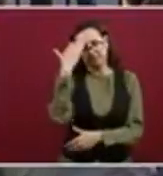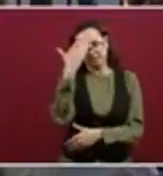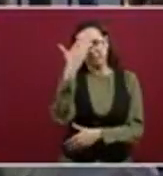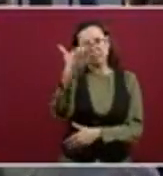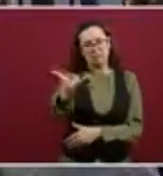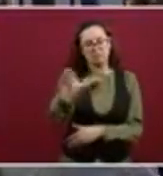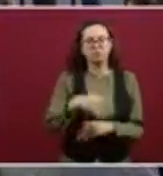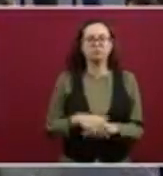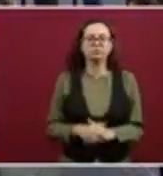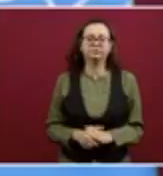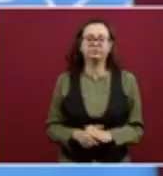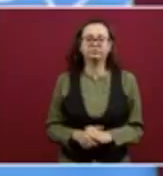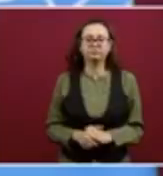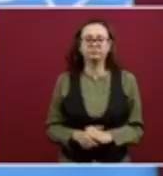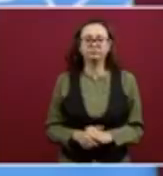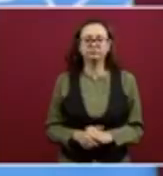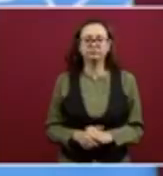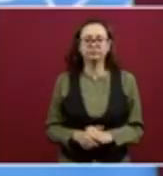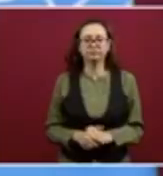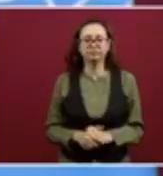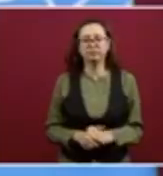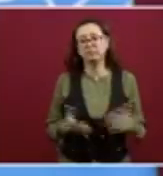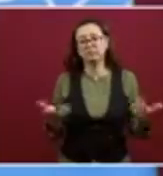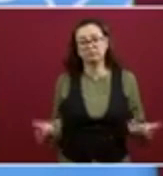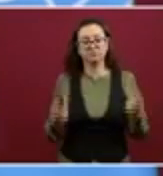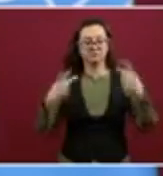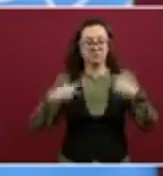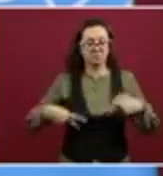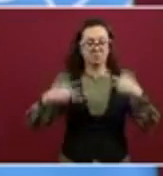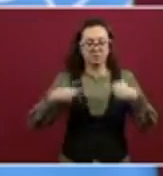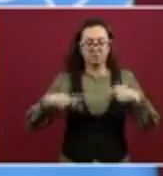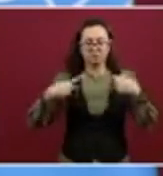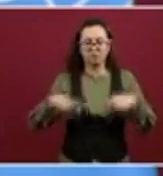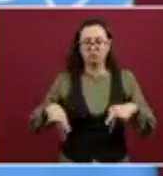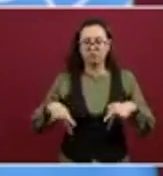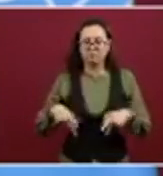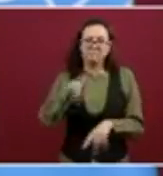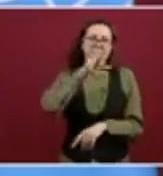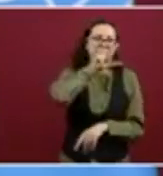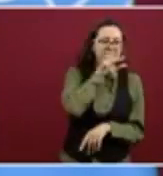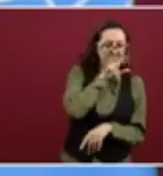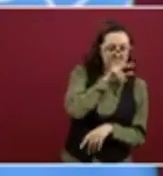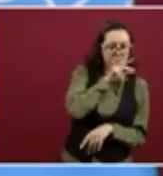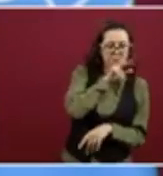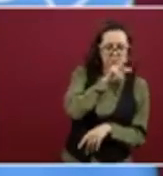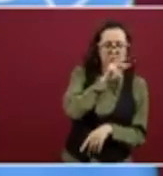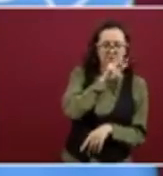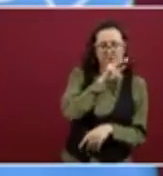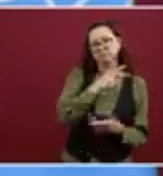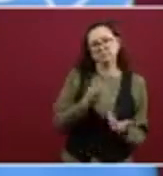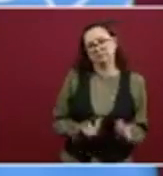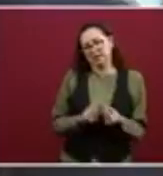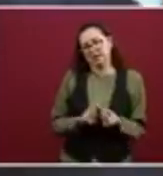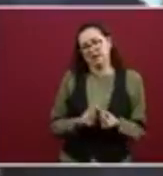Por eso, la gente, al mismo tiempo que está preocupada, porque